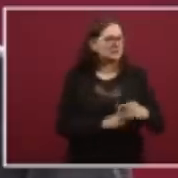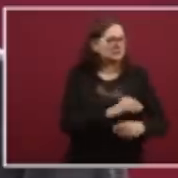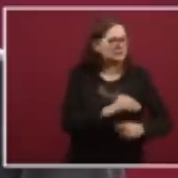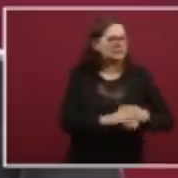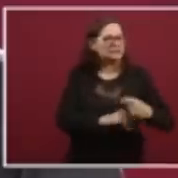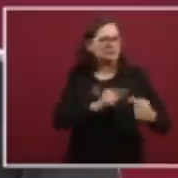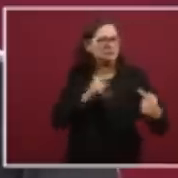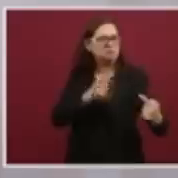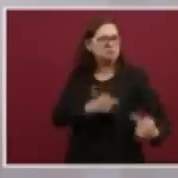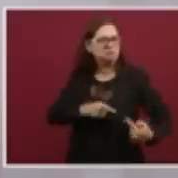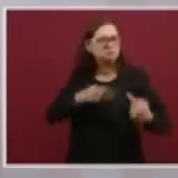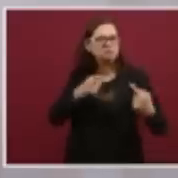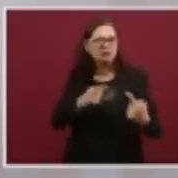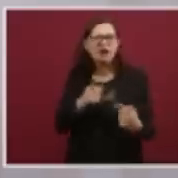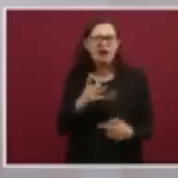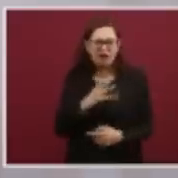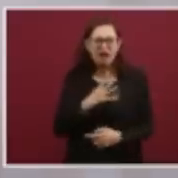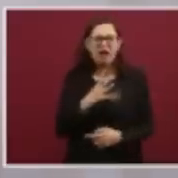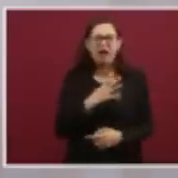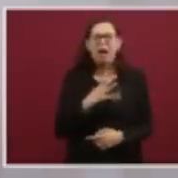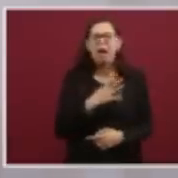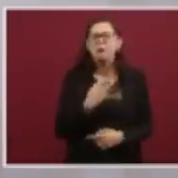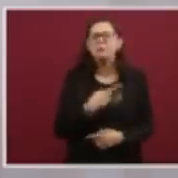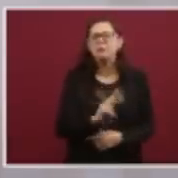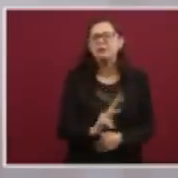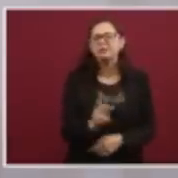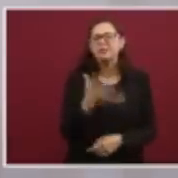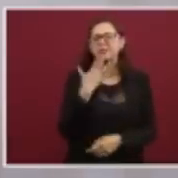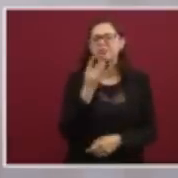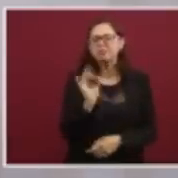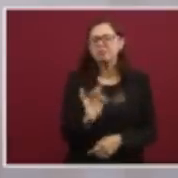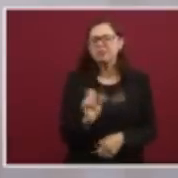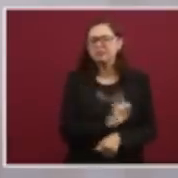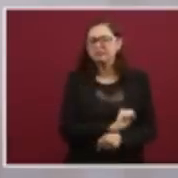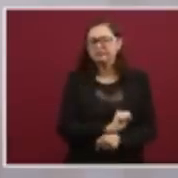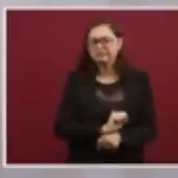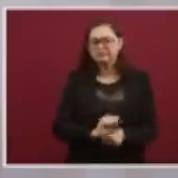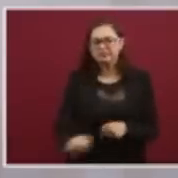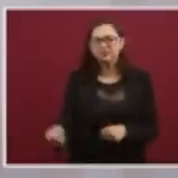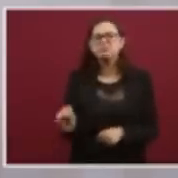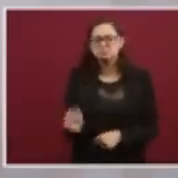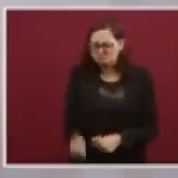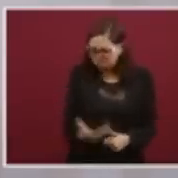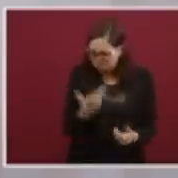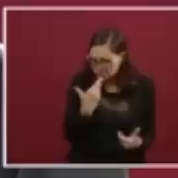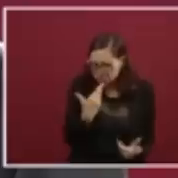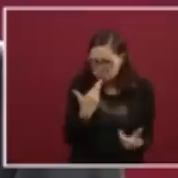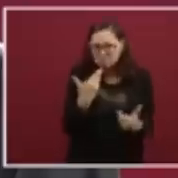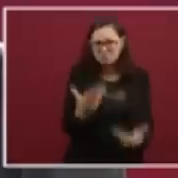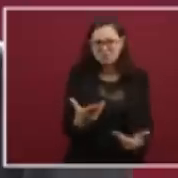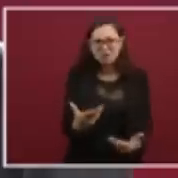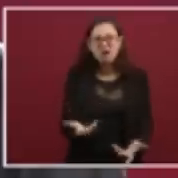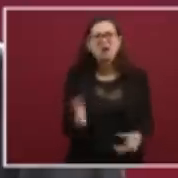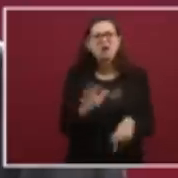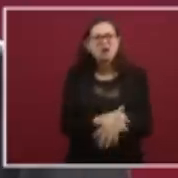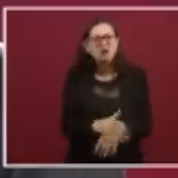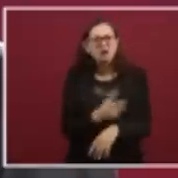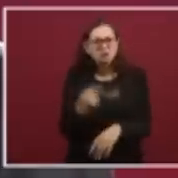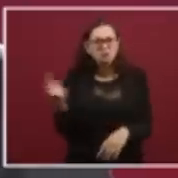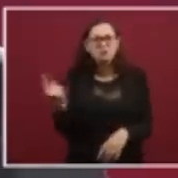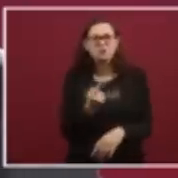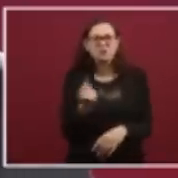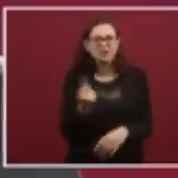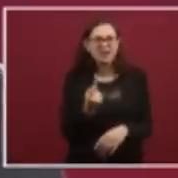pero no pasa de eso. Y es hasta bueno, porque